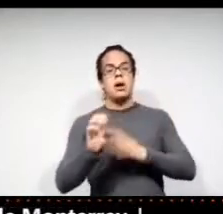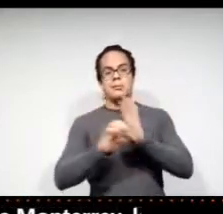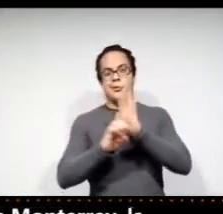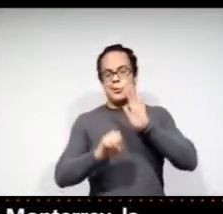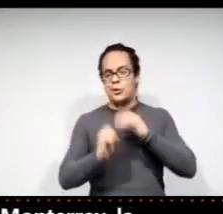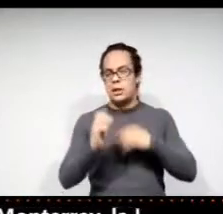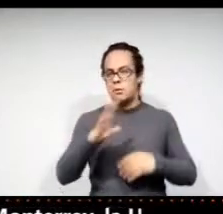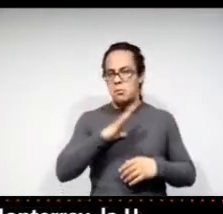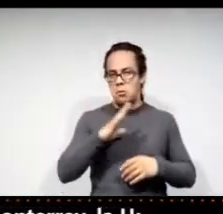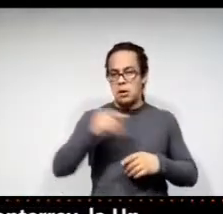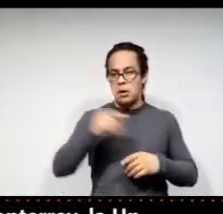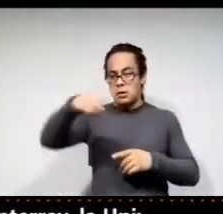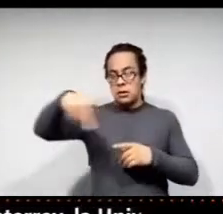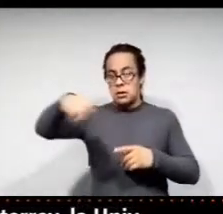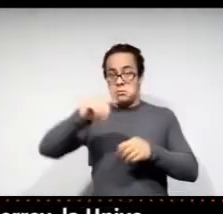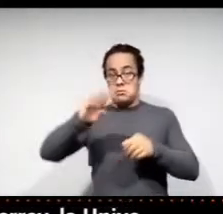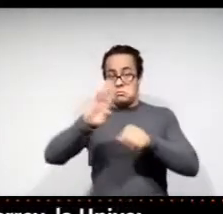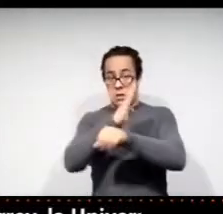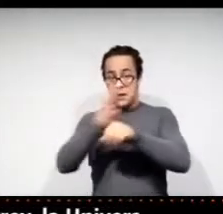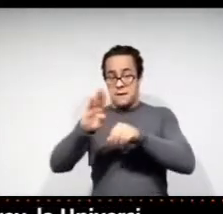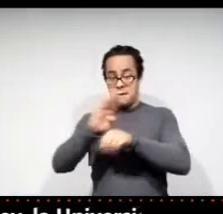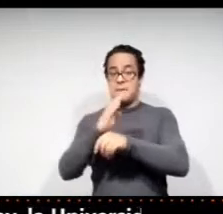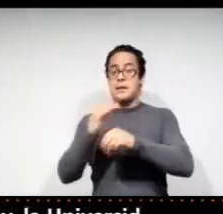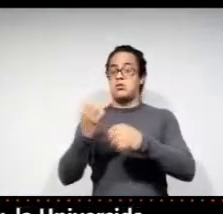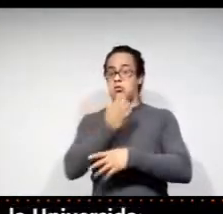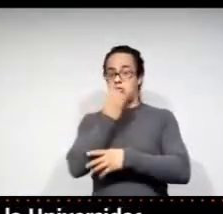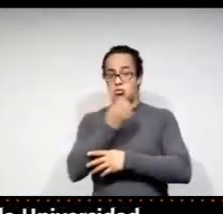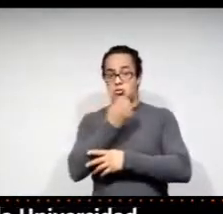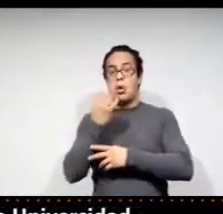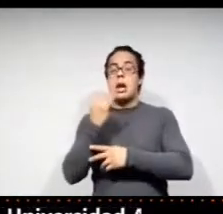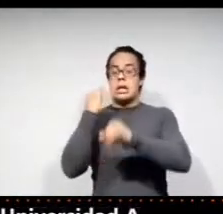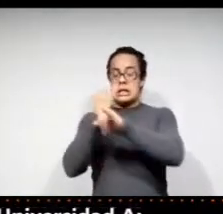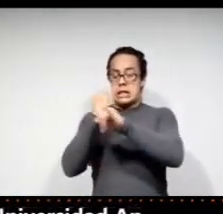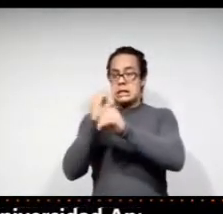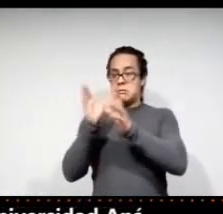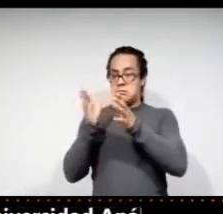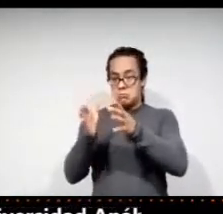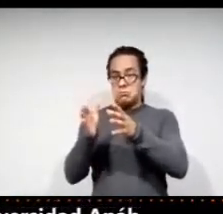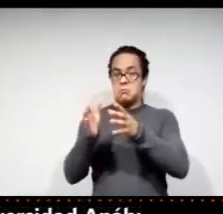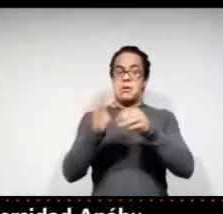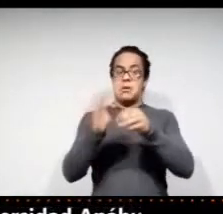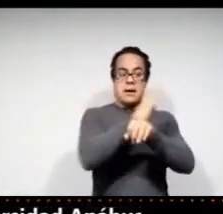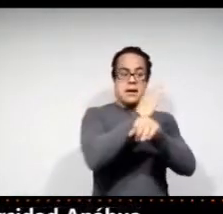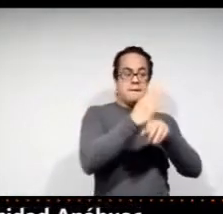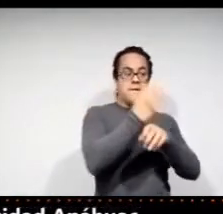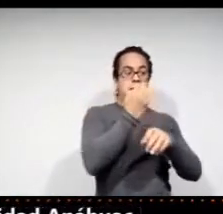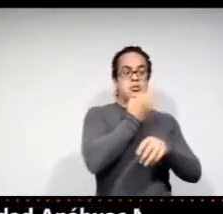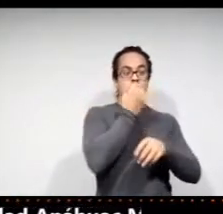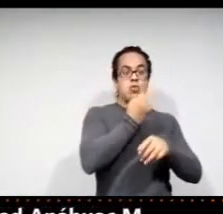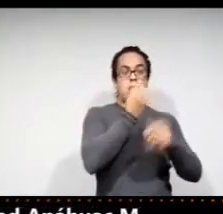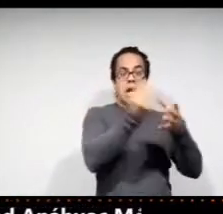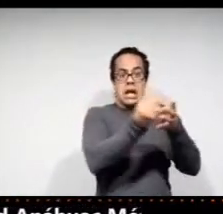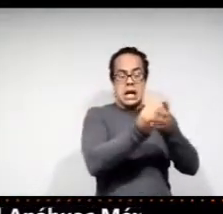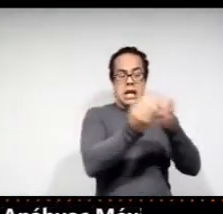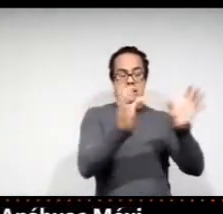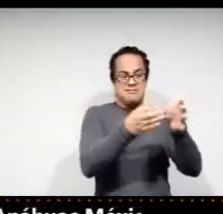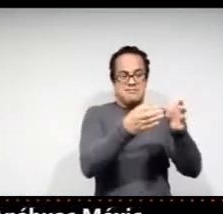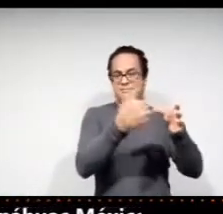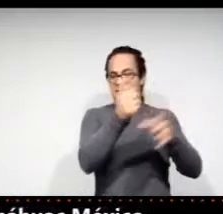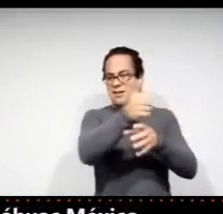la totalidad de las ventajas de una educación en línea ni la totalidad de las ventajas de una